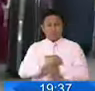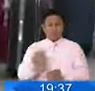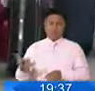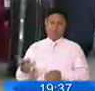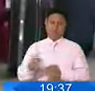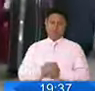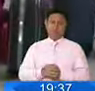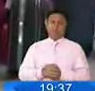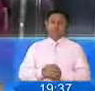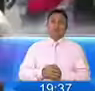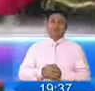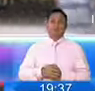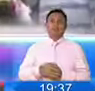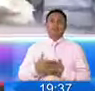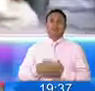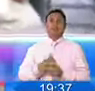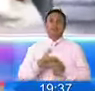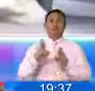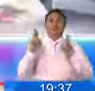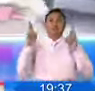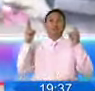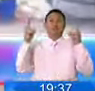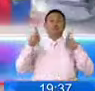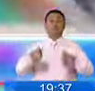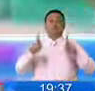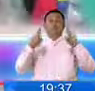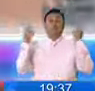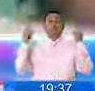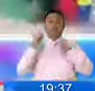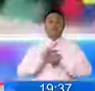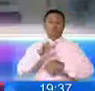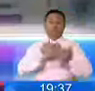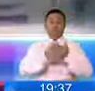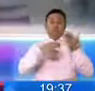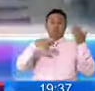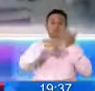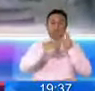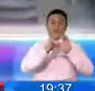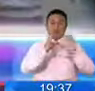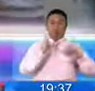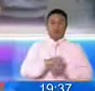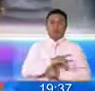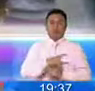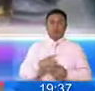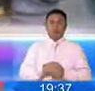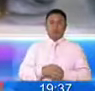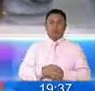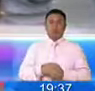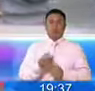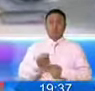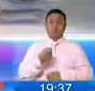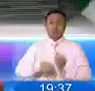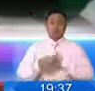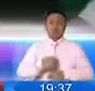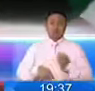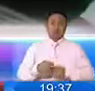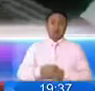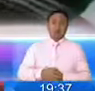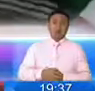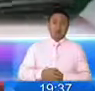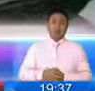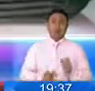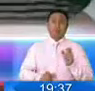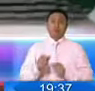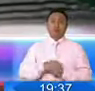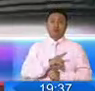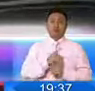transportistas ecuatorianos realizan viajes desde el puente de Rumichaca hasta la terminal terrestre, convencidos que la bonanza en sus actividades no será por mucho tiempo. Toda la gente que